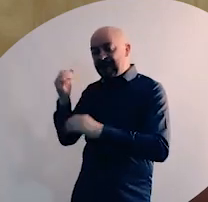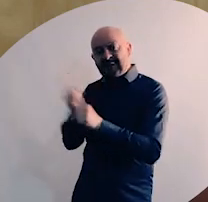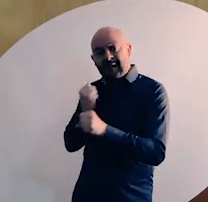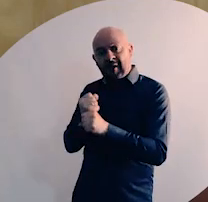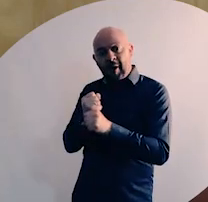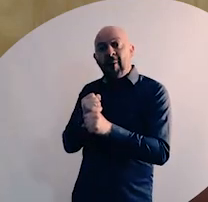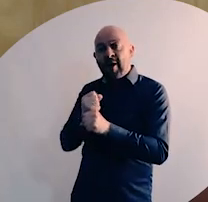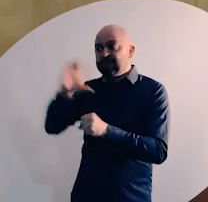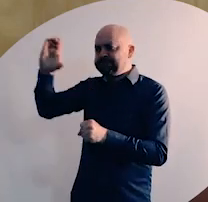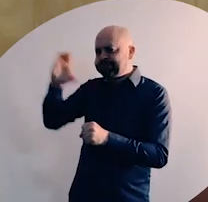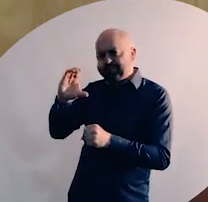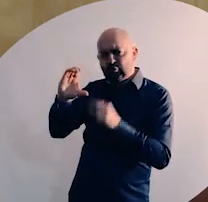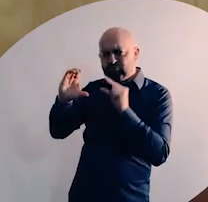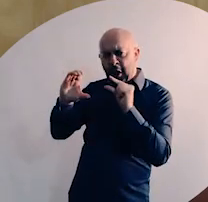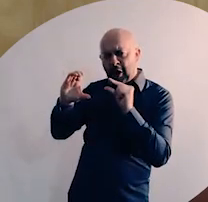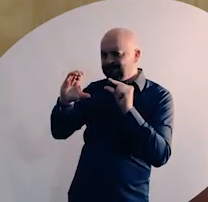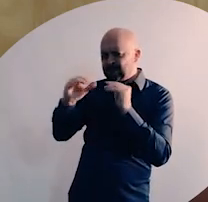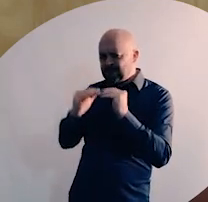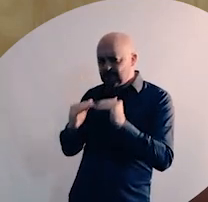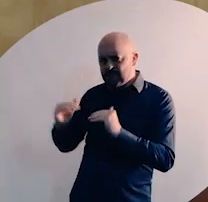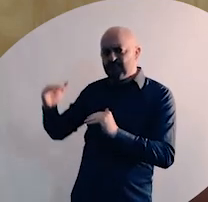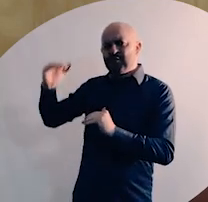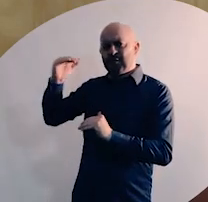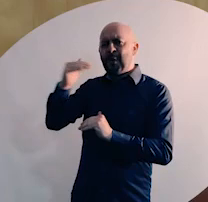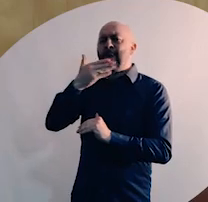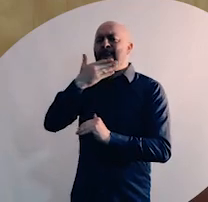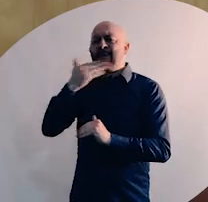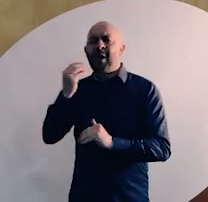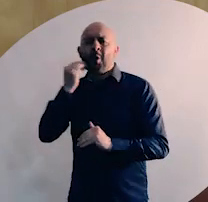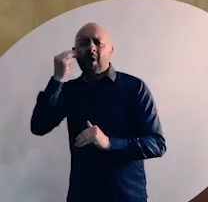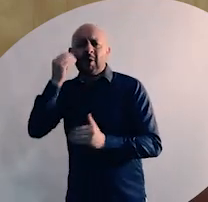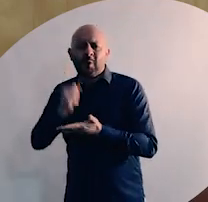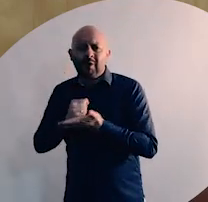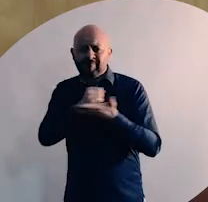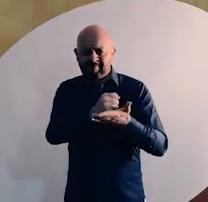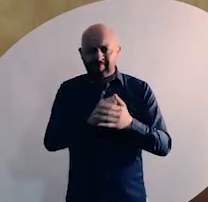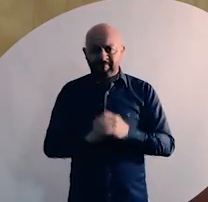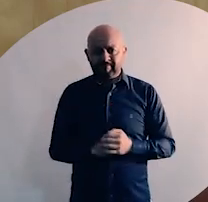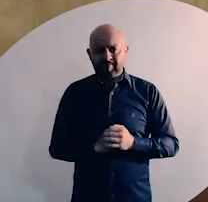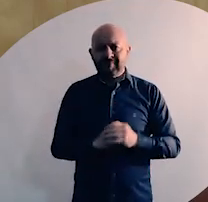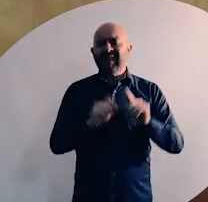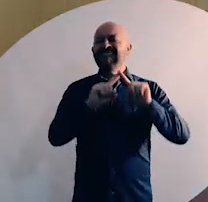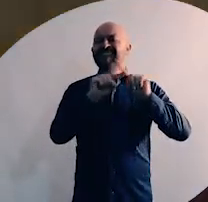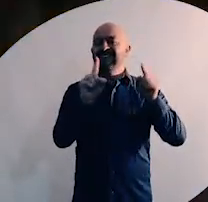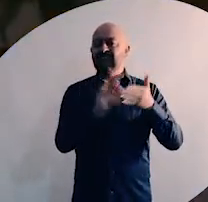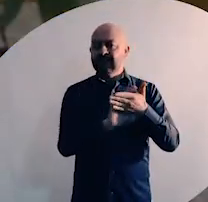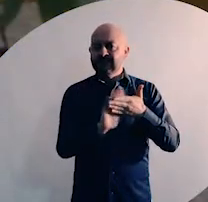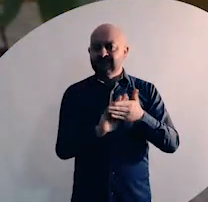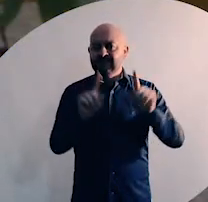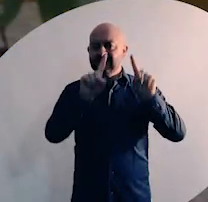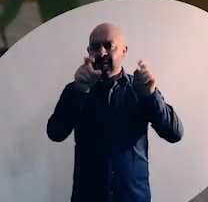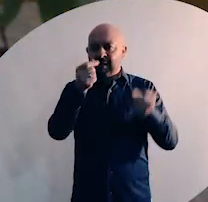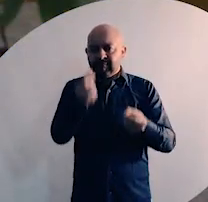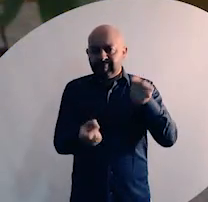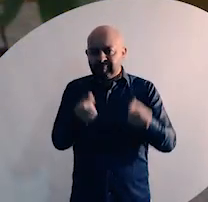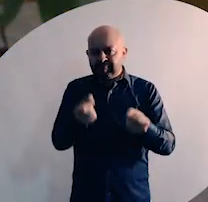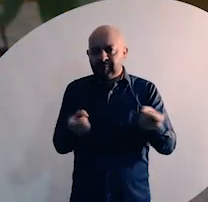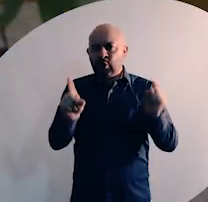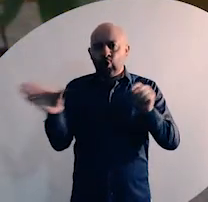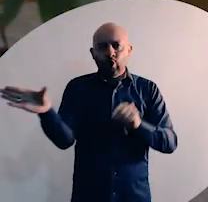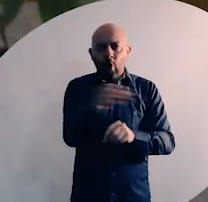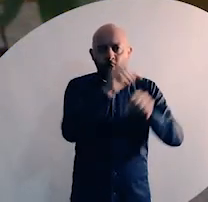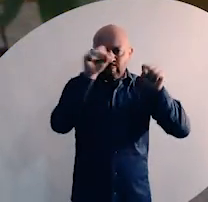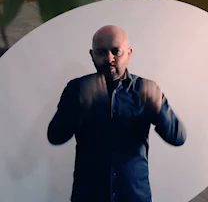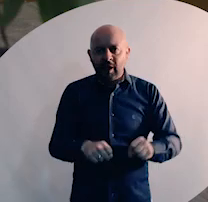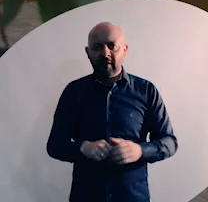laboral la contratan con un mejor salario que redunda en mayores ingresos para el hogar. Hay diferentes opciones